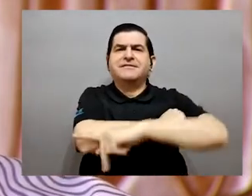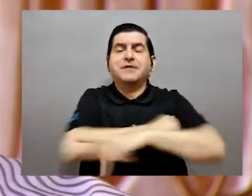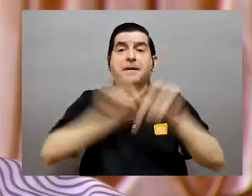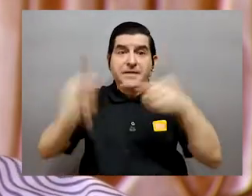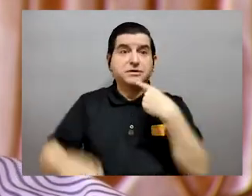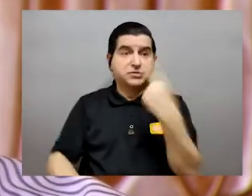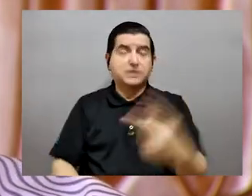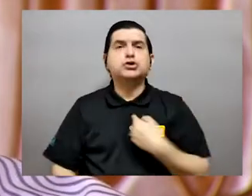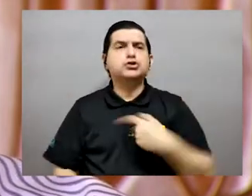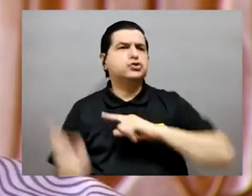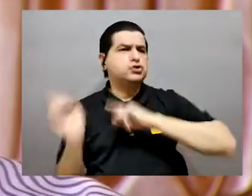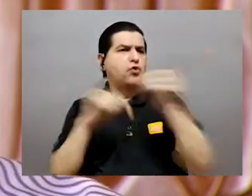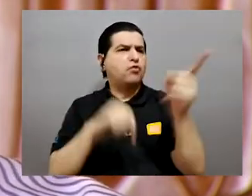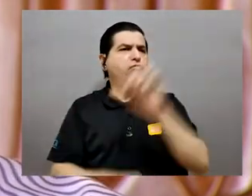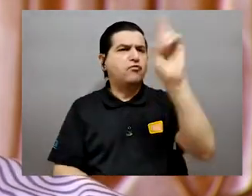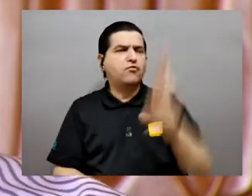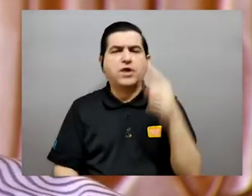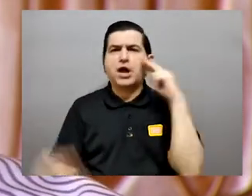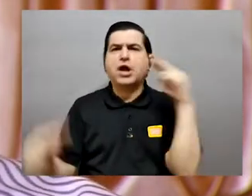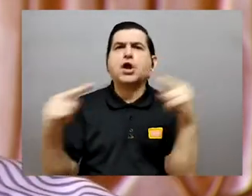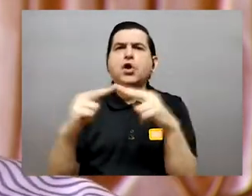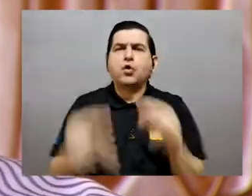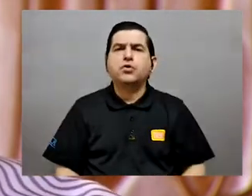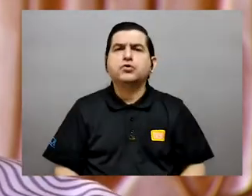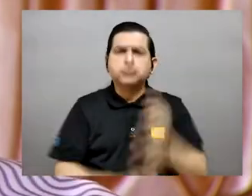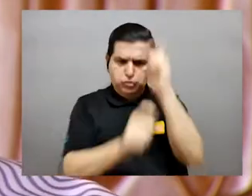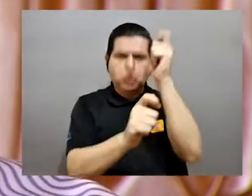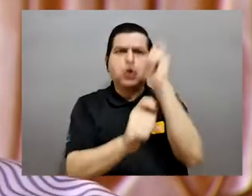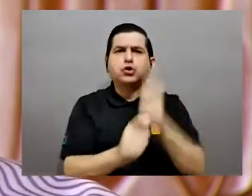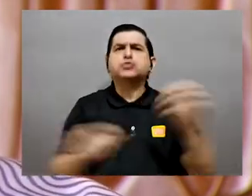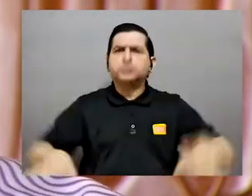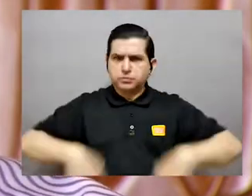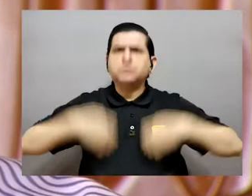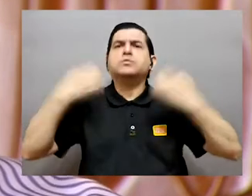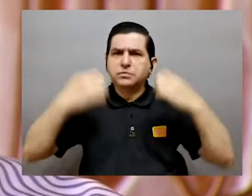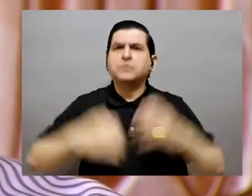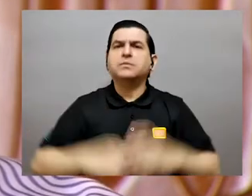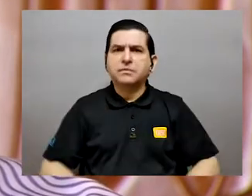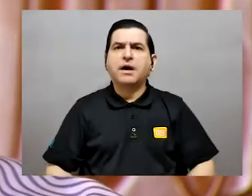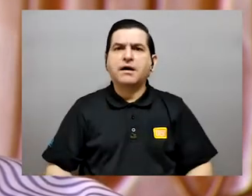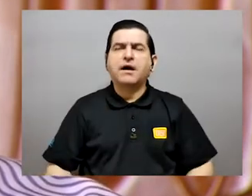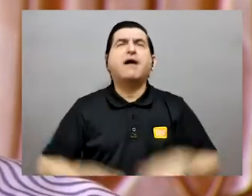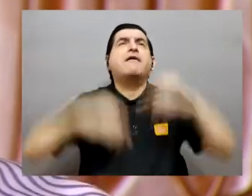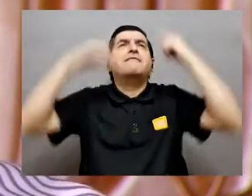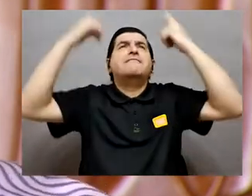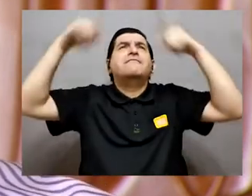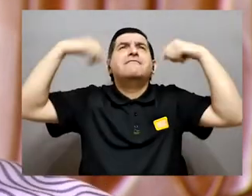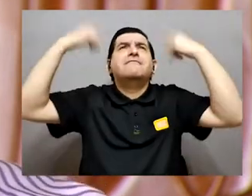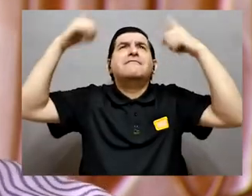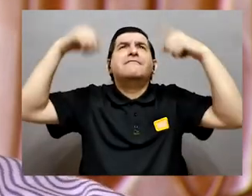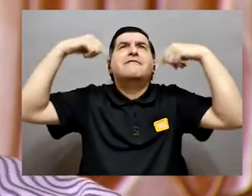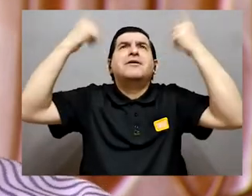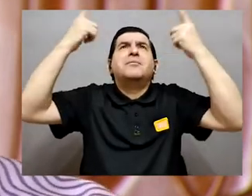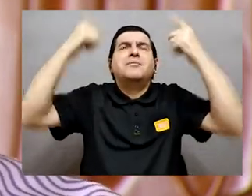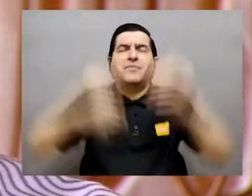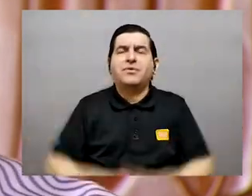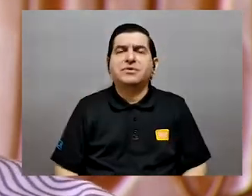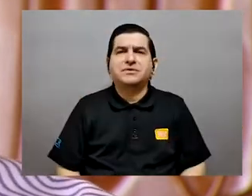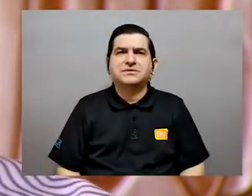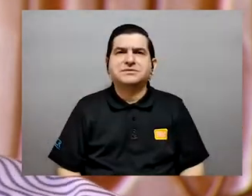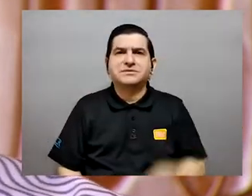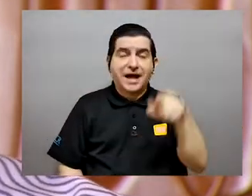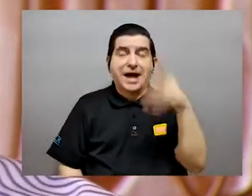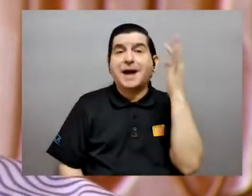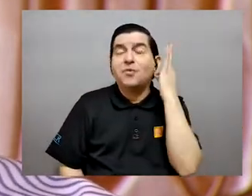gobierno italiano, no fue del gobierno ni del Ministerio de Cultura de este país, no. Fue del gobierno italiano. Ellos estaban, siempre tuvieron